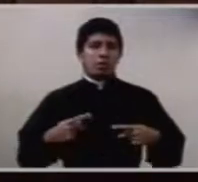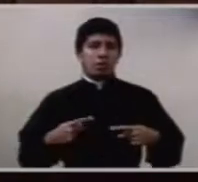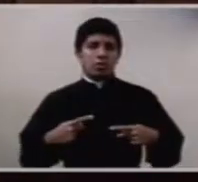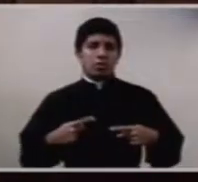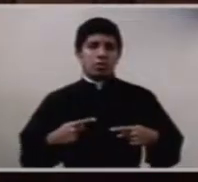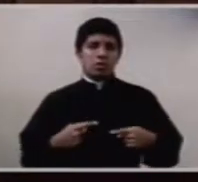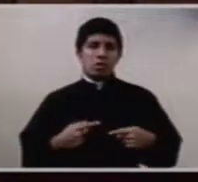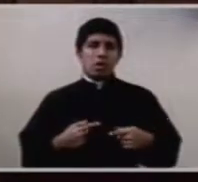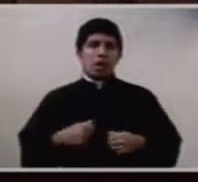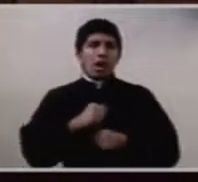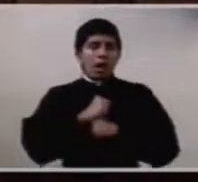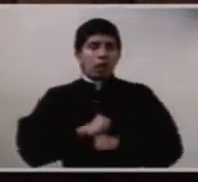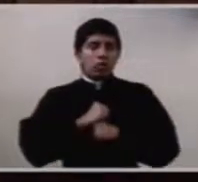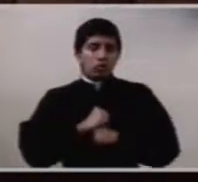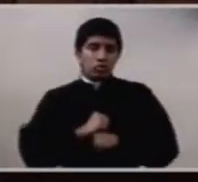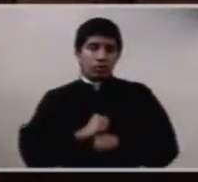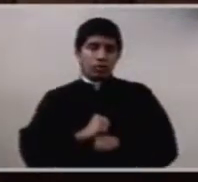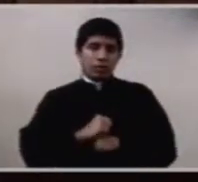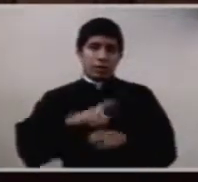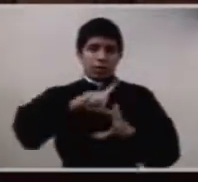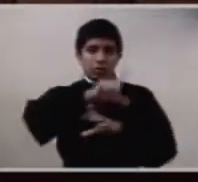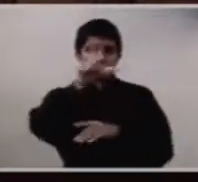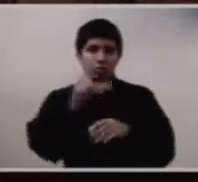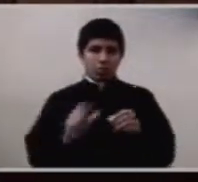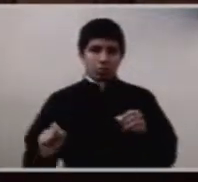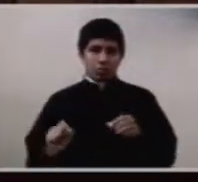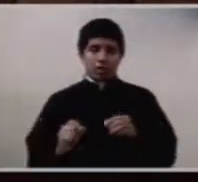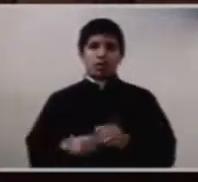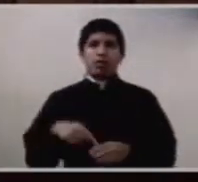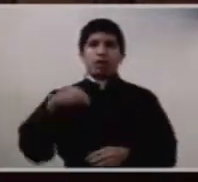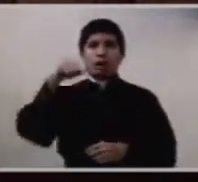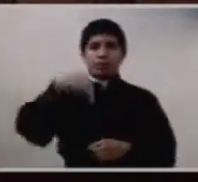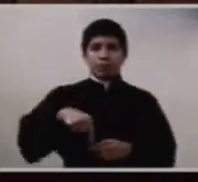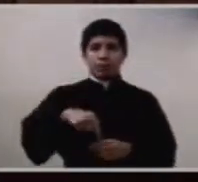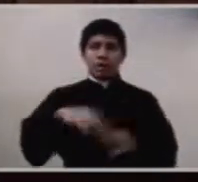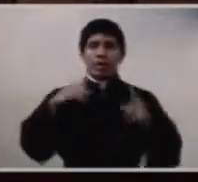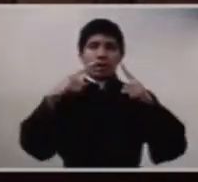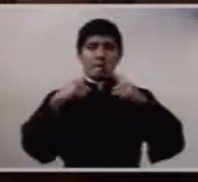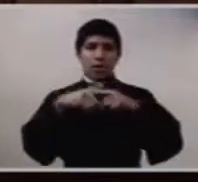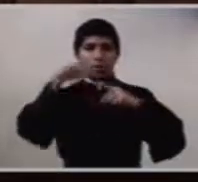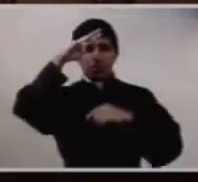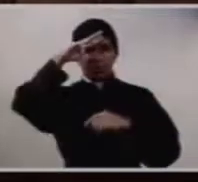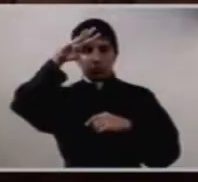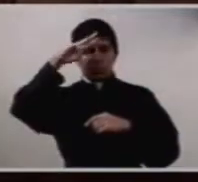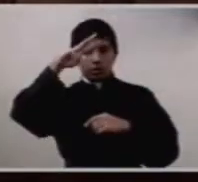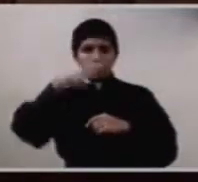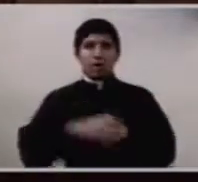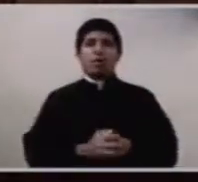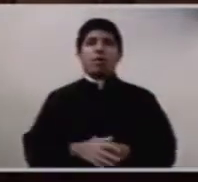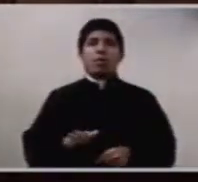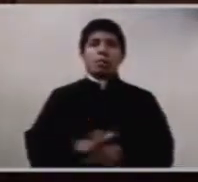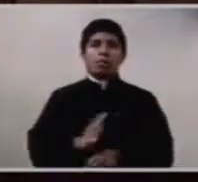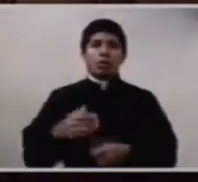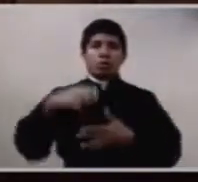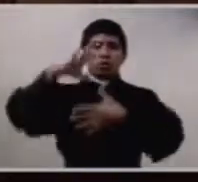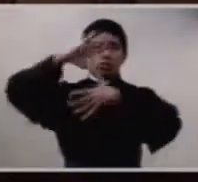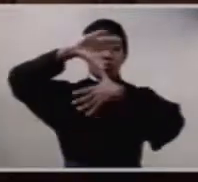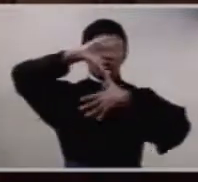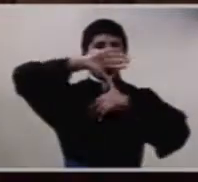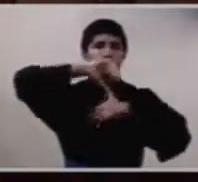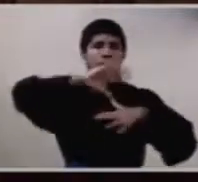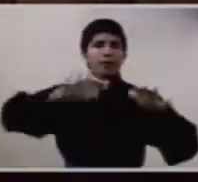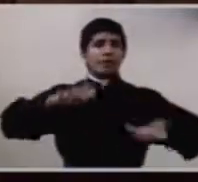en nuestro país y en nuestra arquidiócesis por los recientes huracanes, los terremotos,